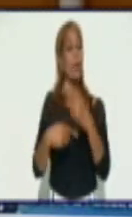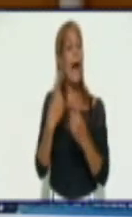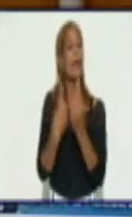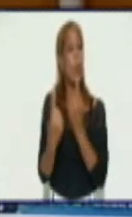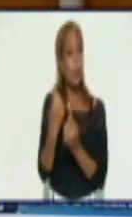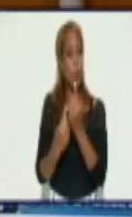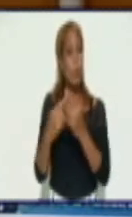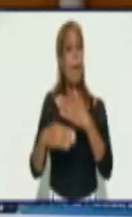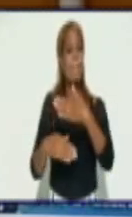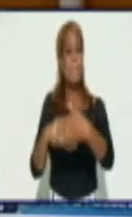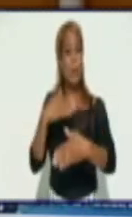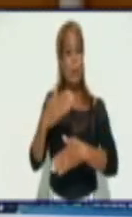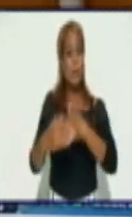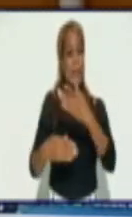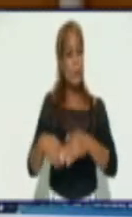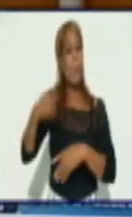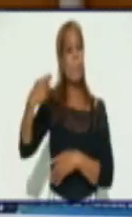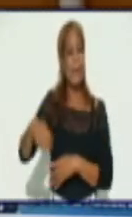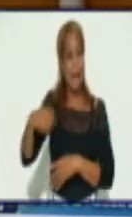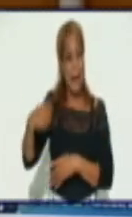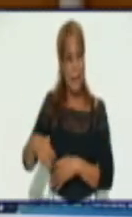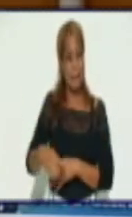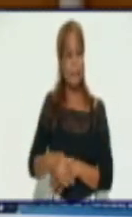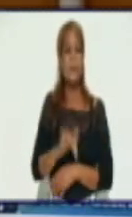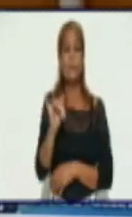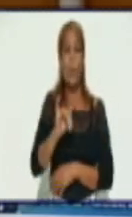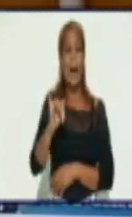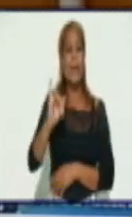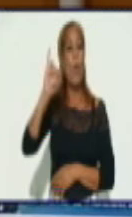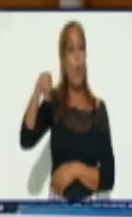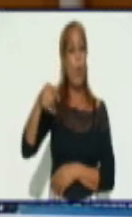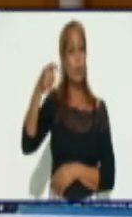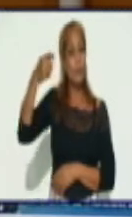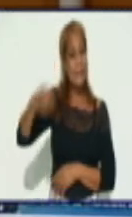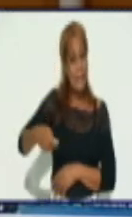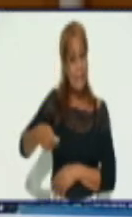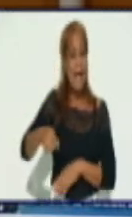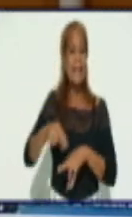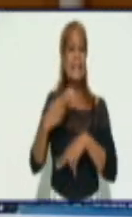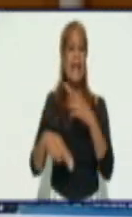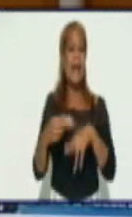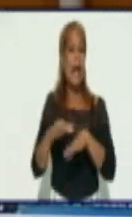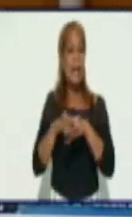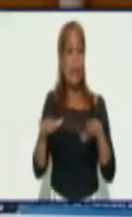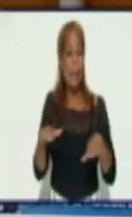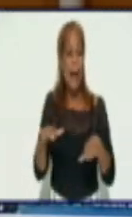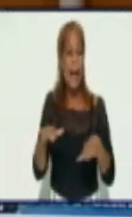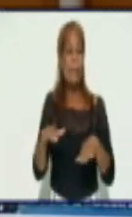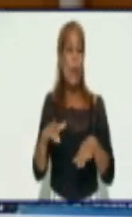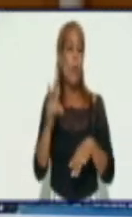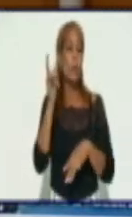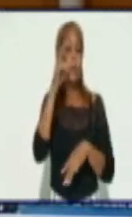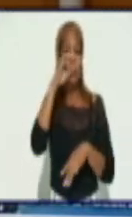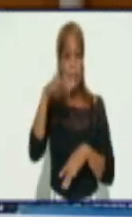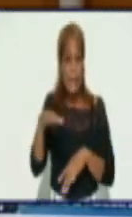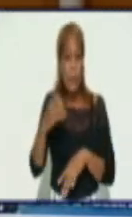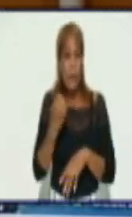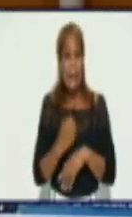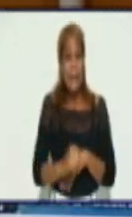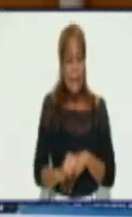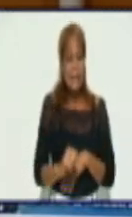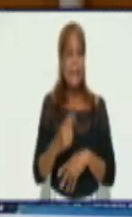la dirección provincial de justicia solo mantendrá vitalidad en los procesos de inscripción de nacimientos y defunciones y se